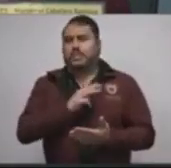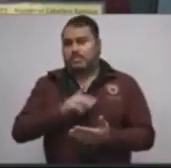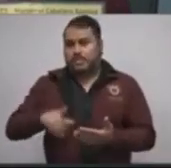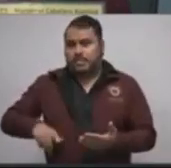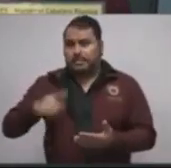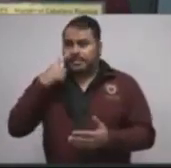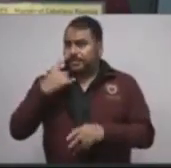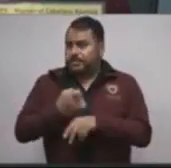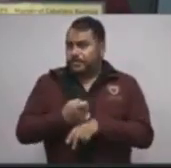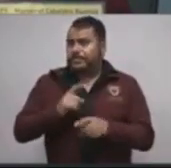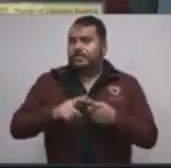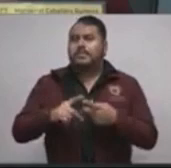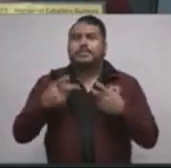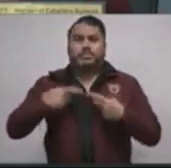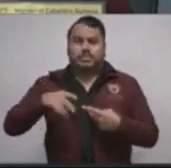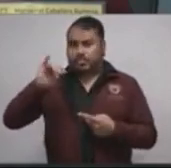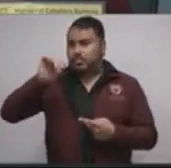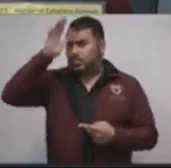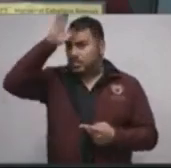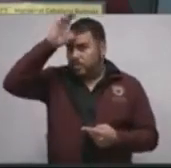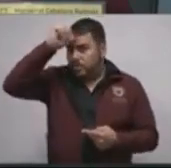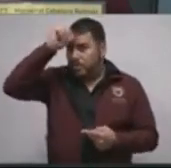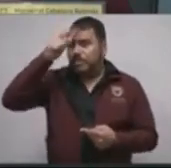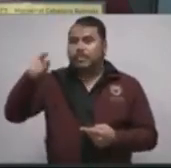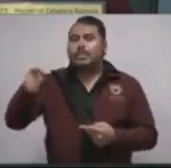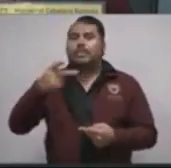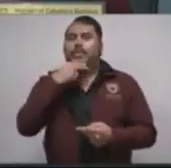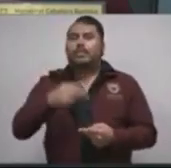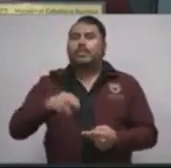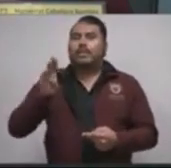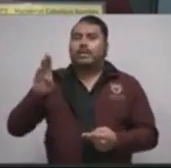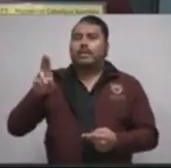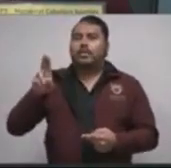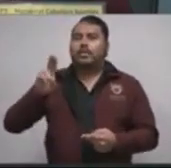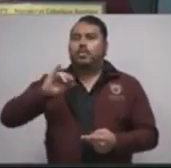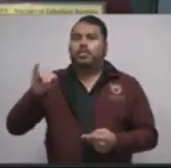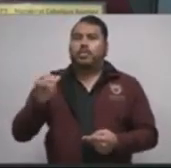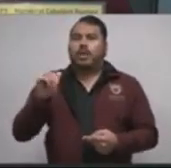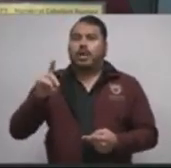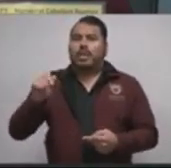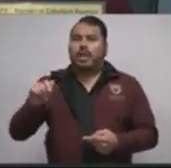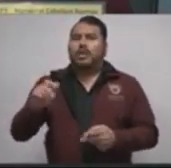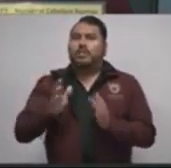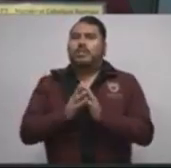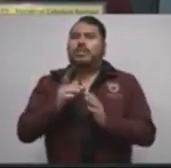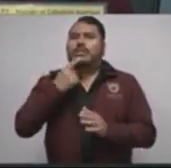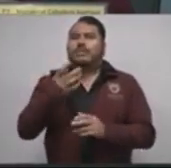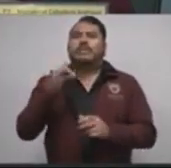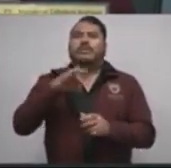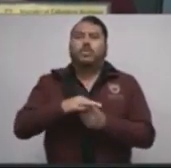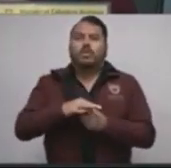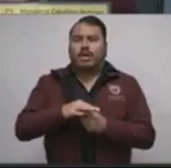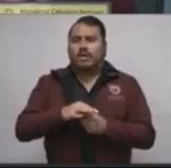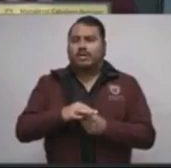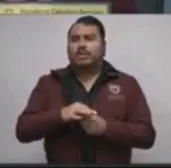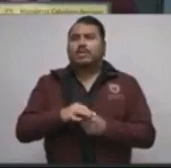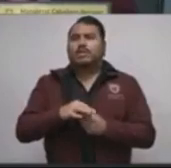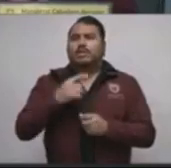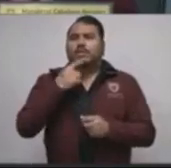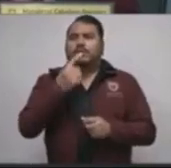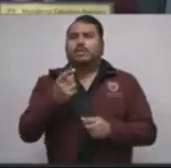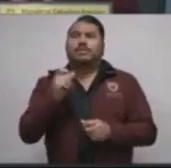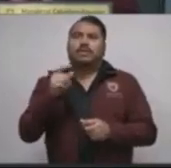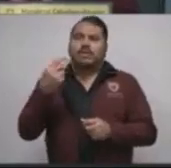a favor del C. Miguel Ángel Bujanda Ruiz, favor de emitir su voto de manera nominal, manifestando su nombre y sentido del